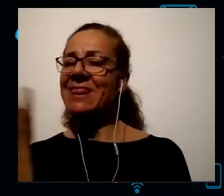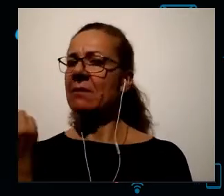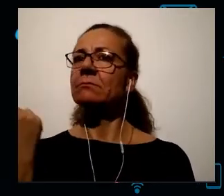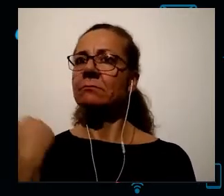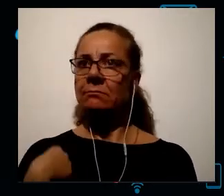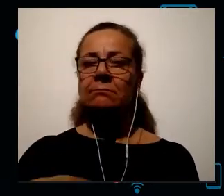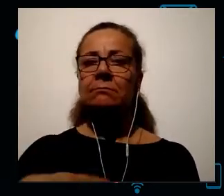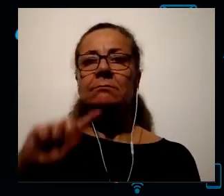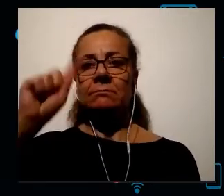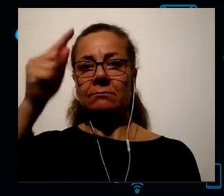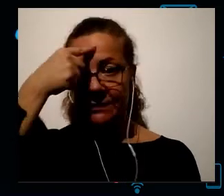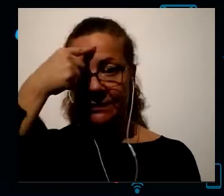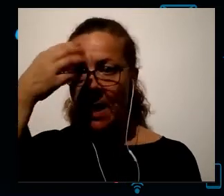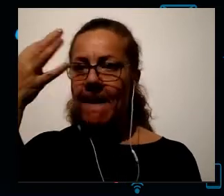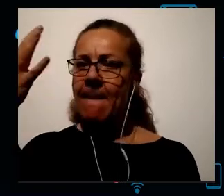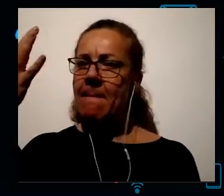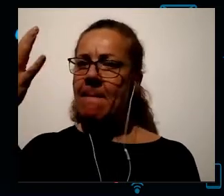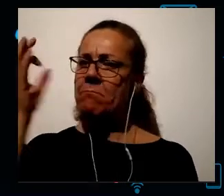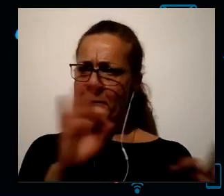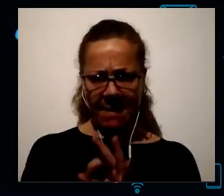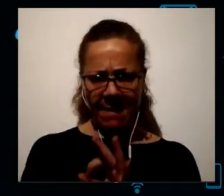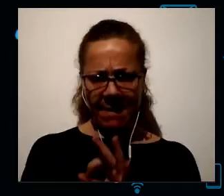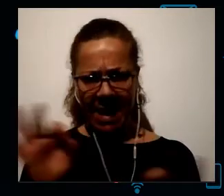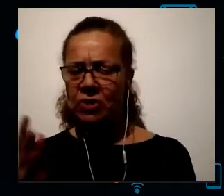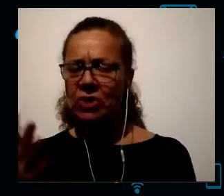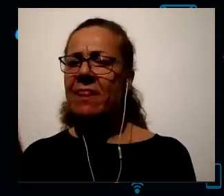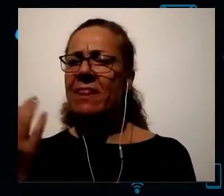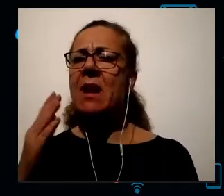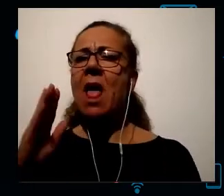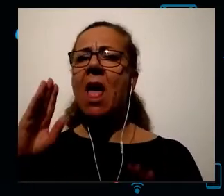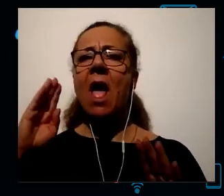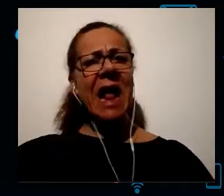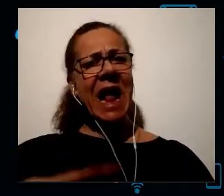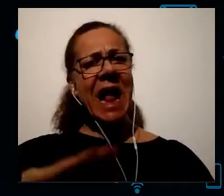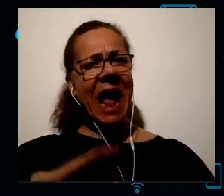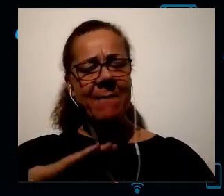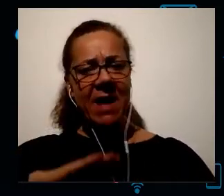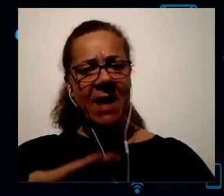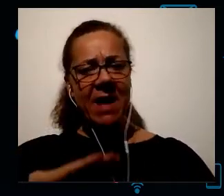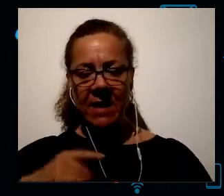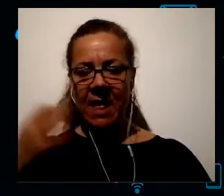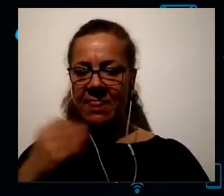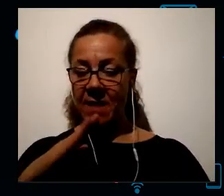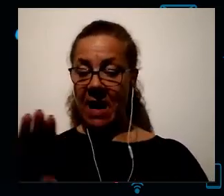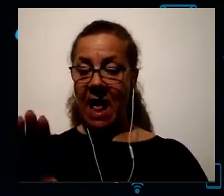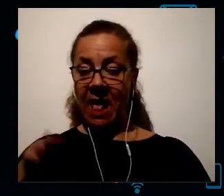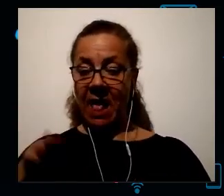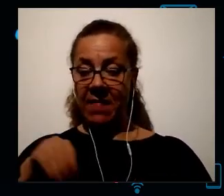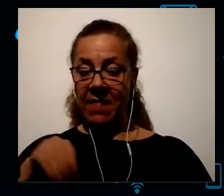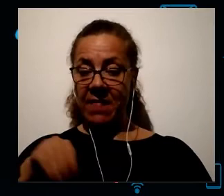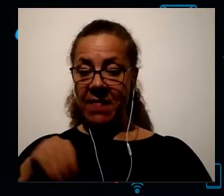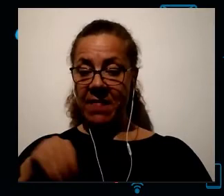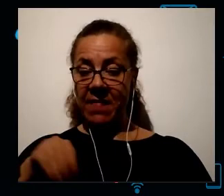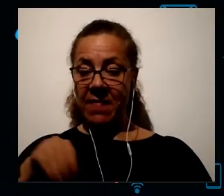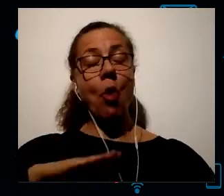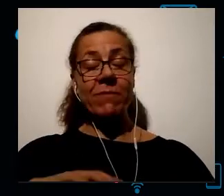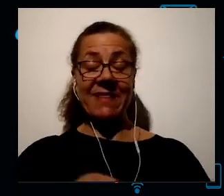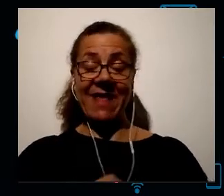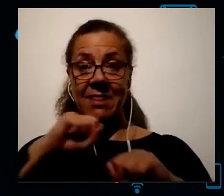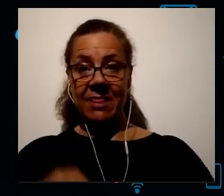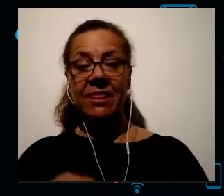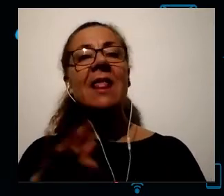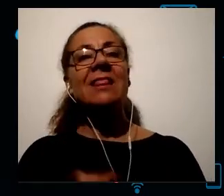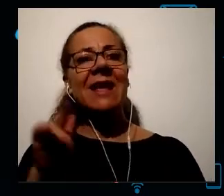tienen que tener la capacidad que tienen que haber adquirido la competencia digital no al menos en su